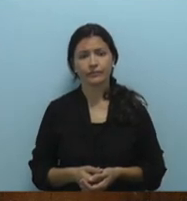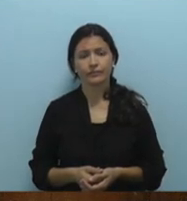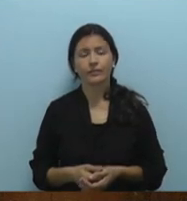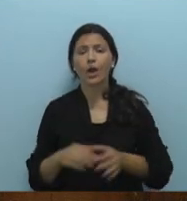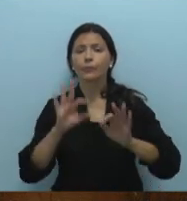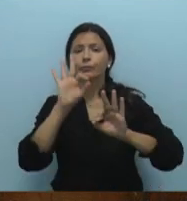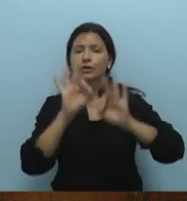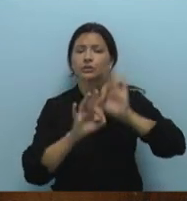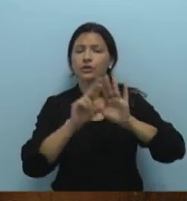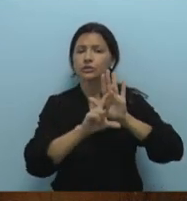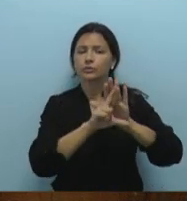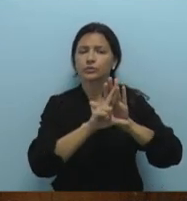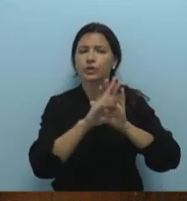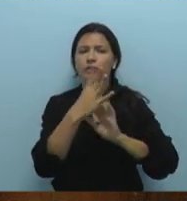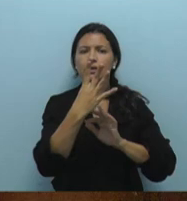Proyecto de resolución número